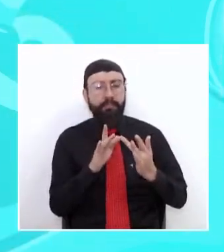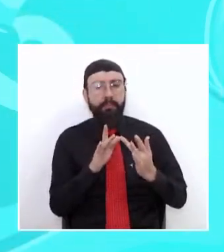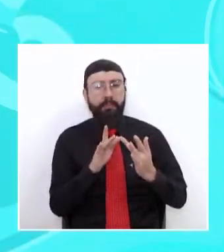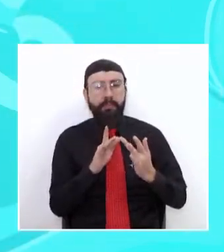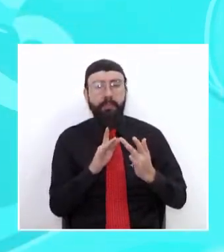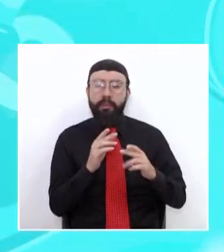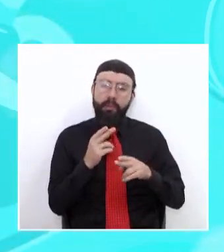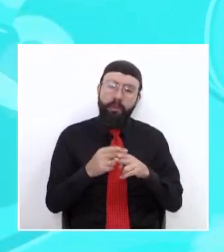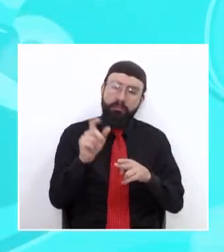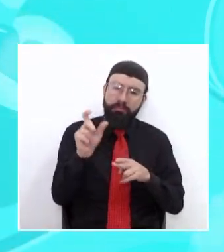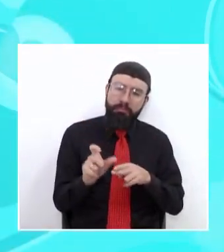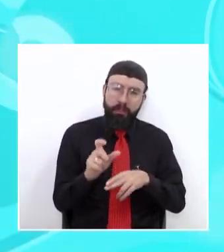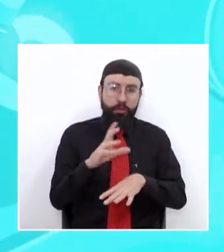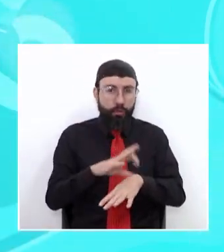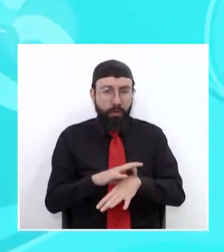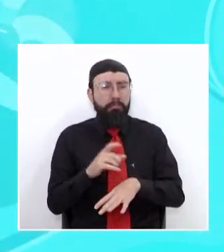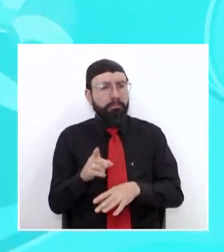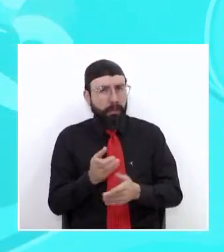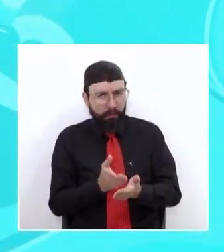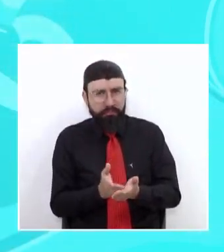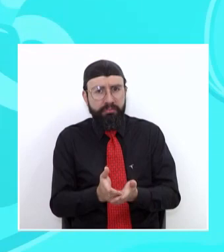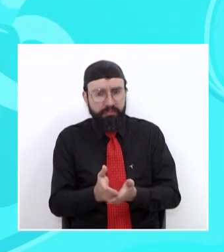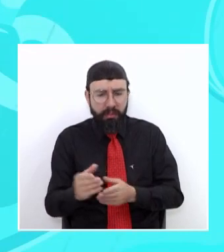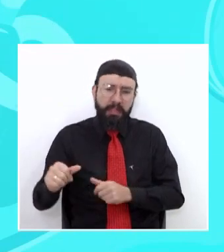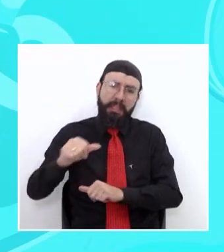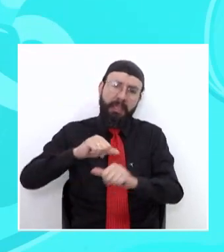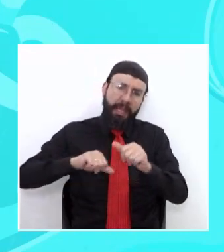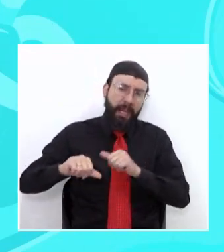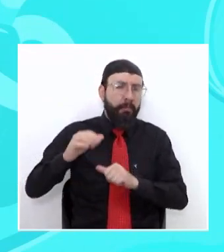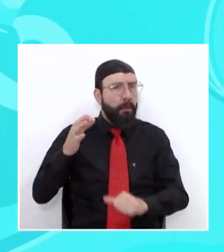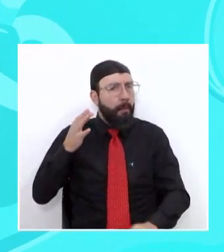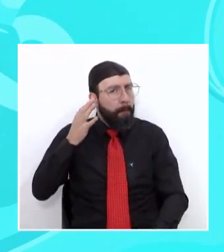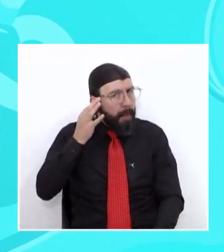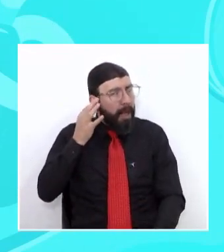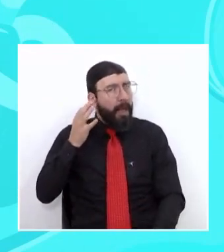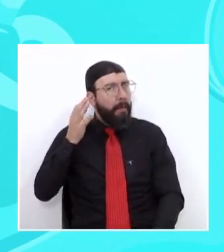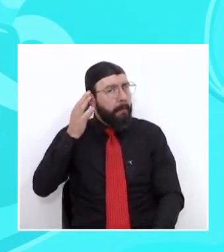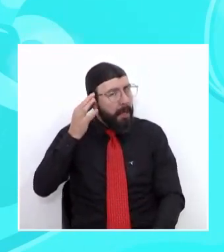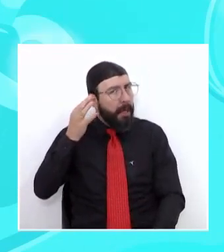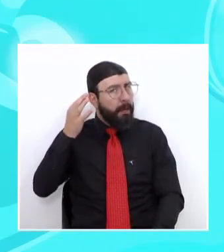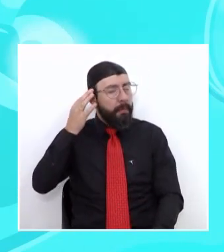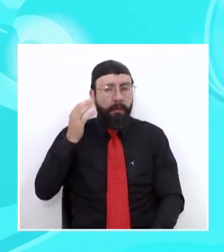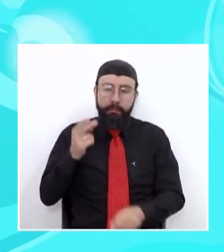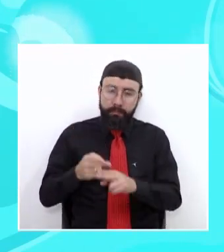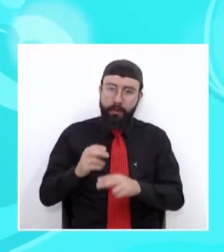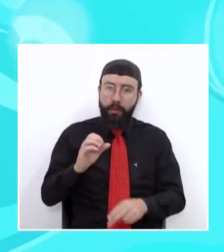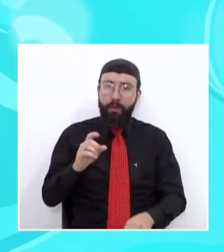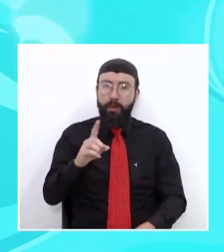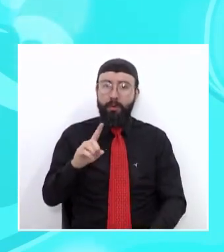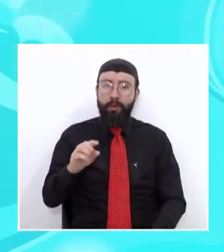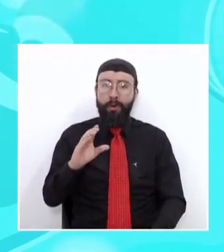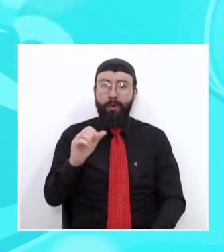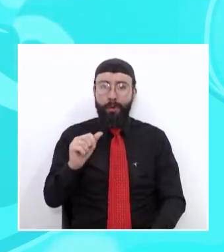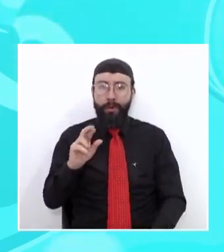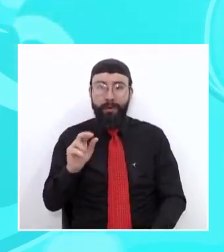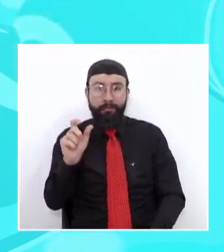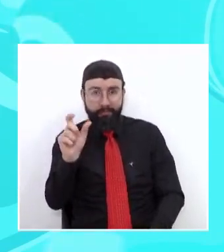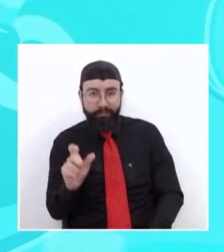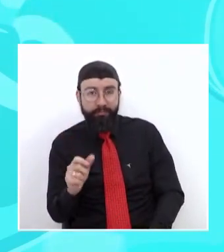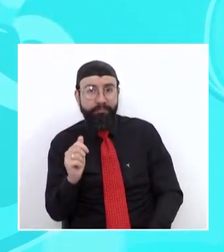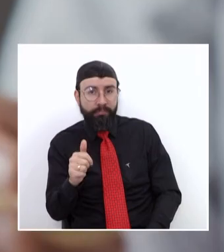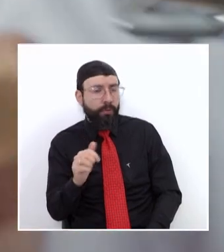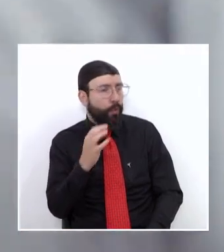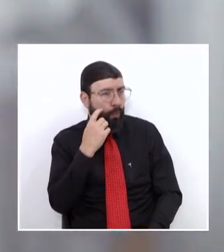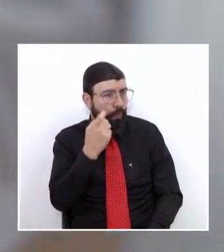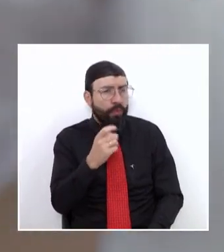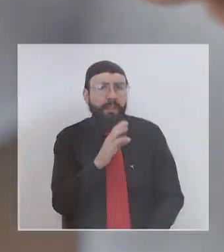de un doctor que te puede hacer el cambio de la auriculomedicina o buscar quien te lo